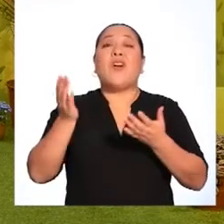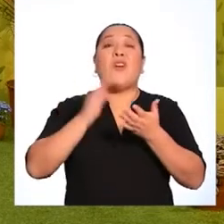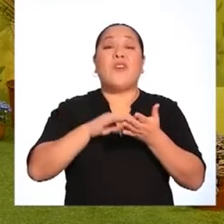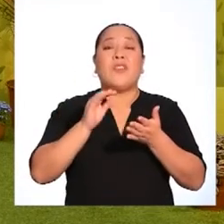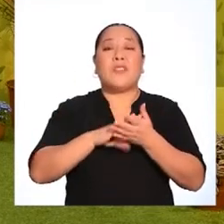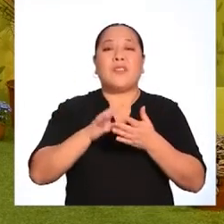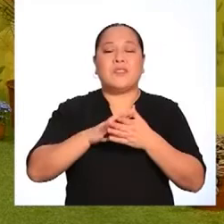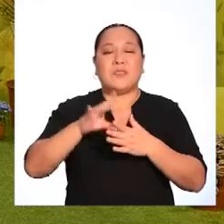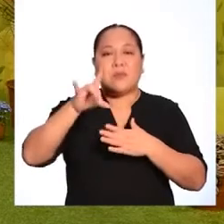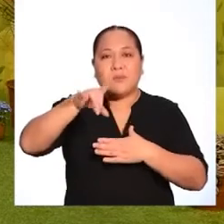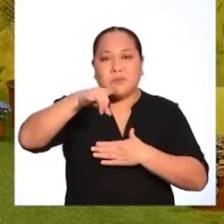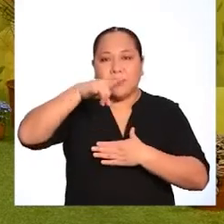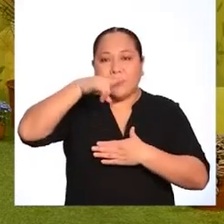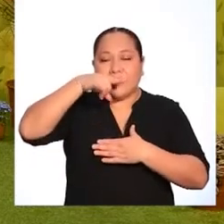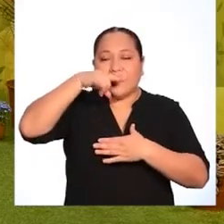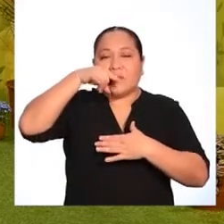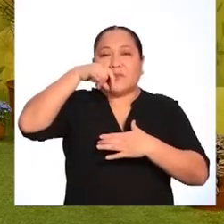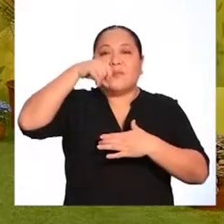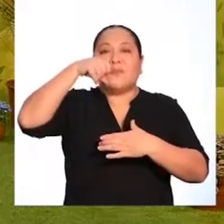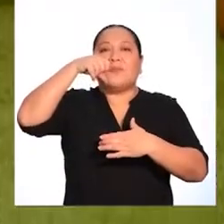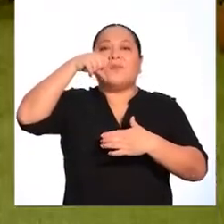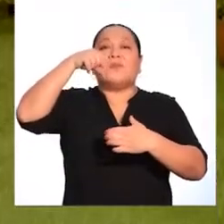nuevamente inhalamos